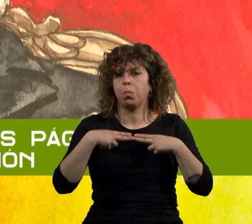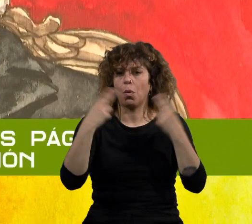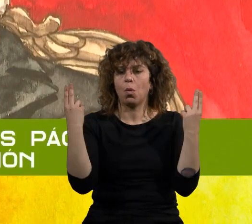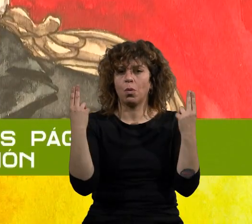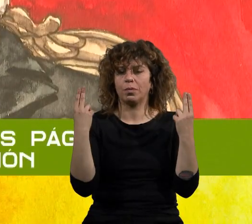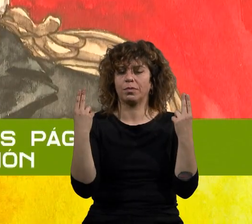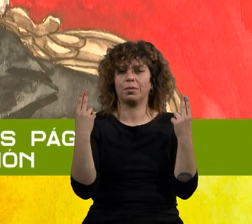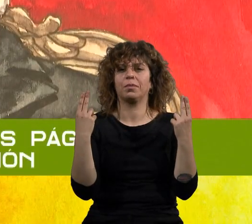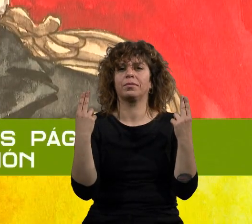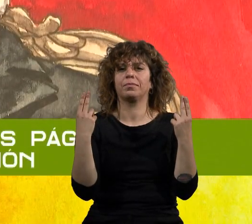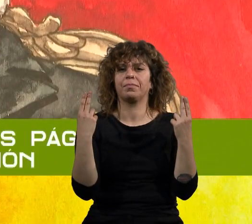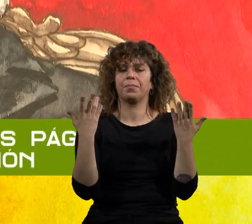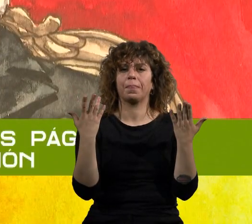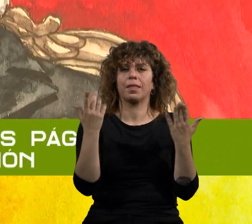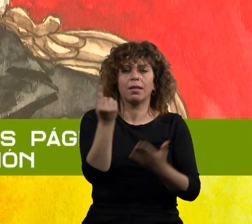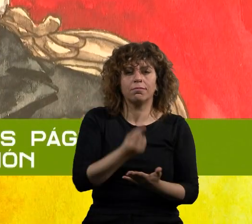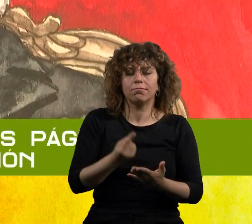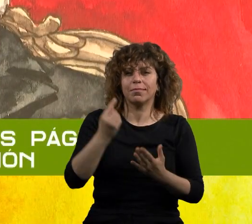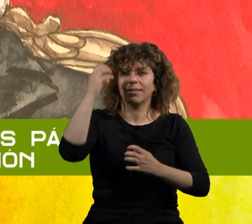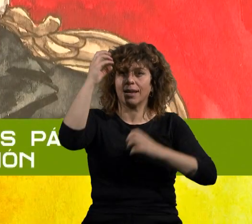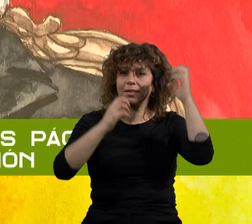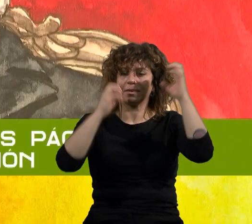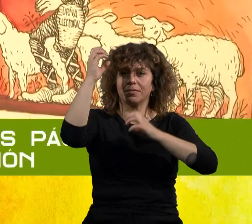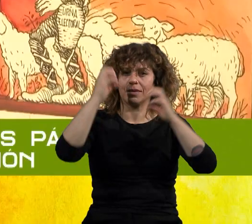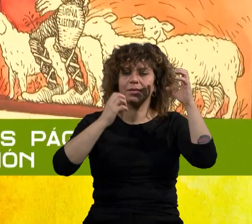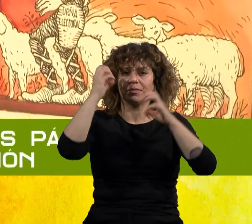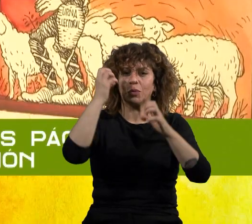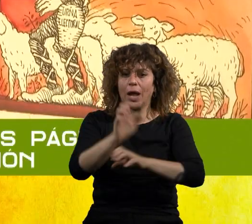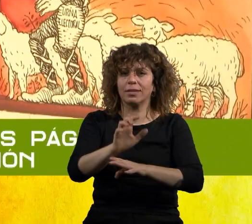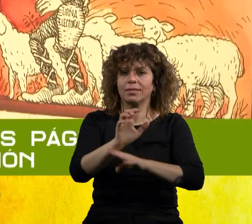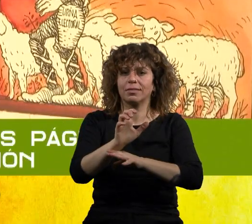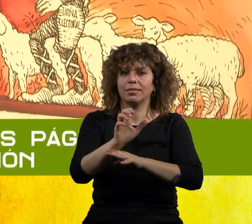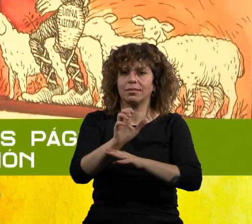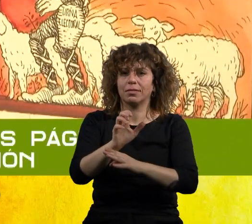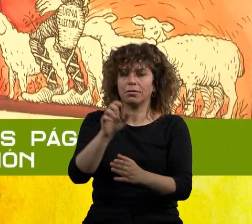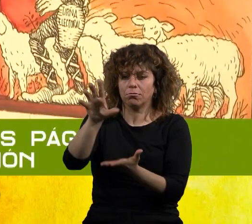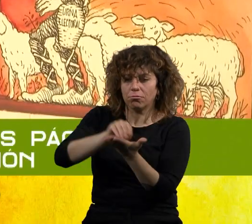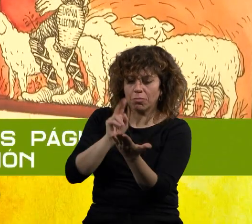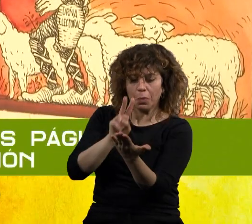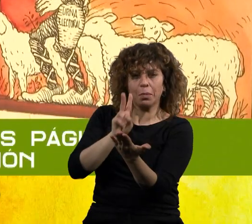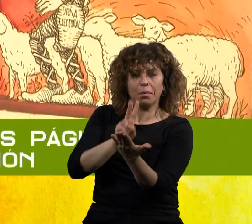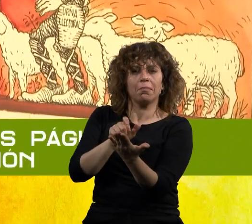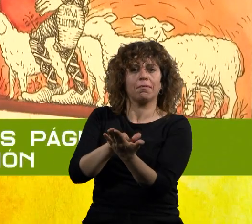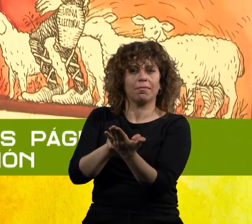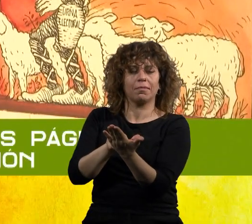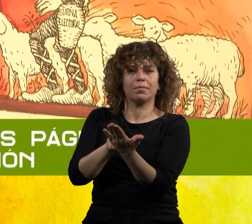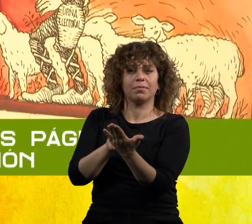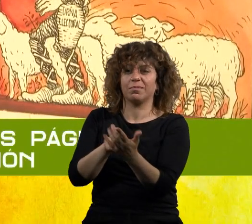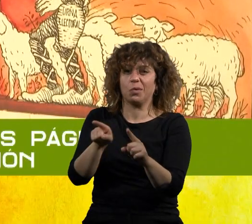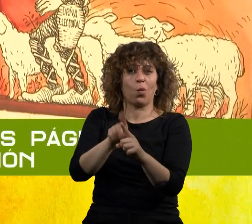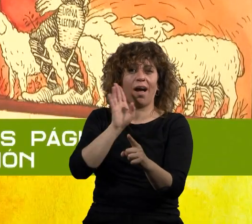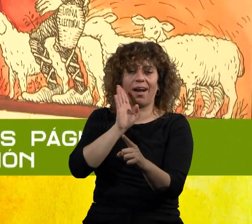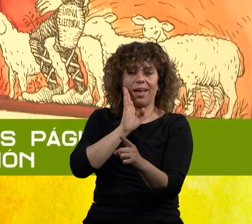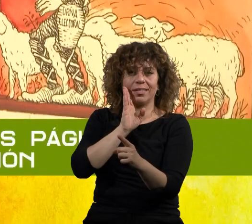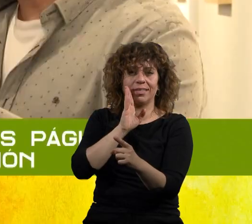Y las caricaturas, en cuanto las vimos, dijimos, bueno, pues por el mismo motivo que he dicho antes, ¿no?